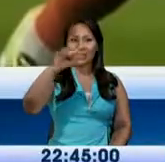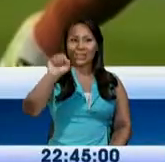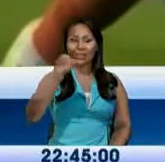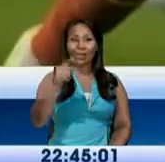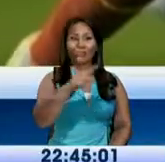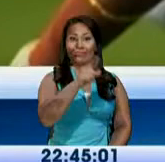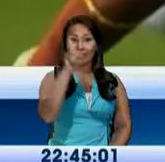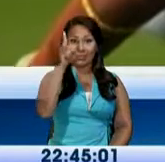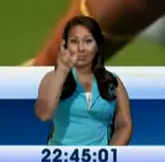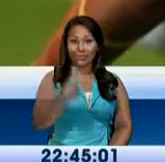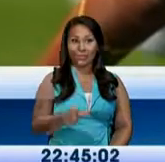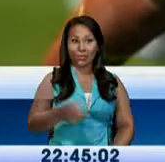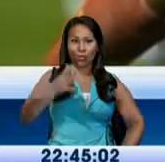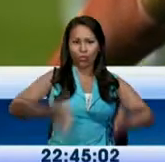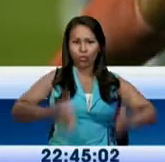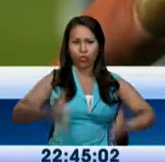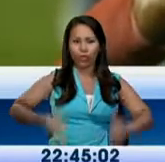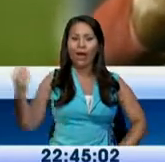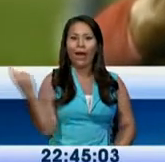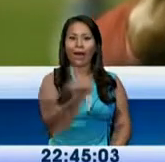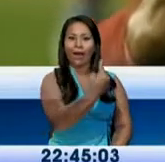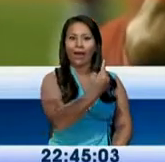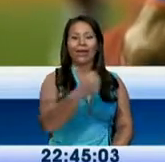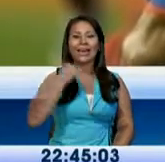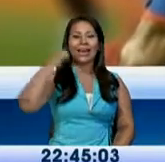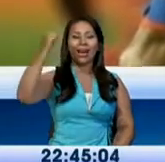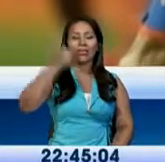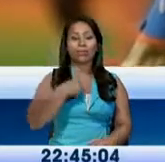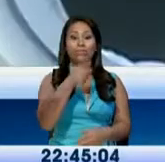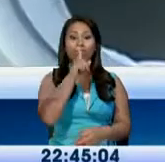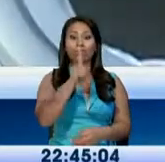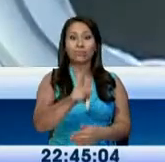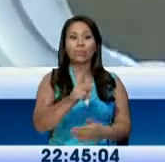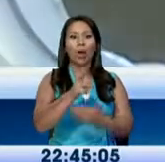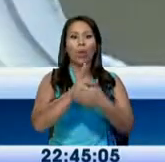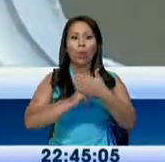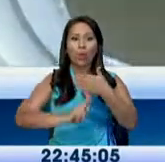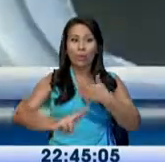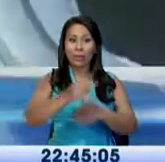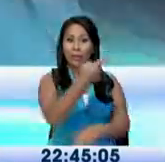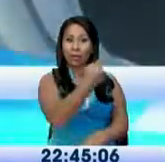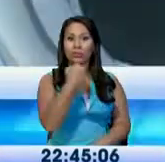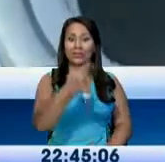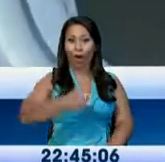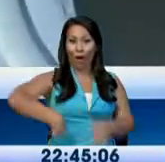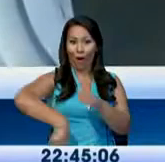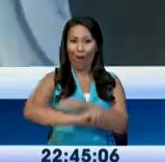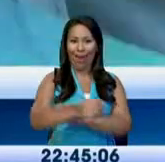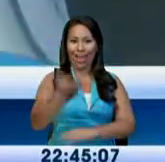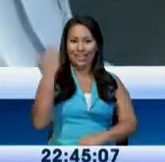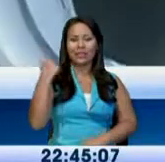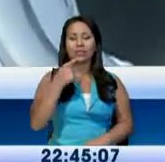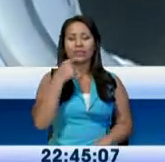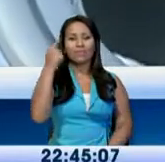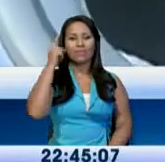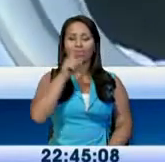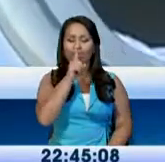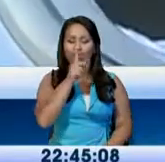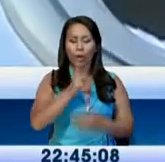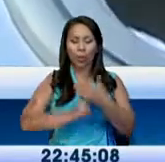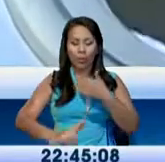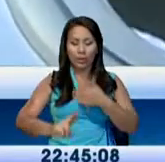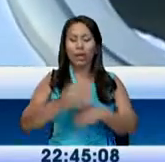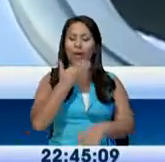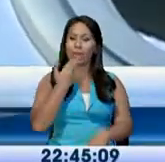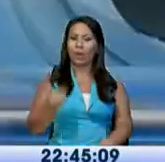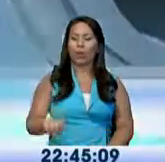gol, expresó que el triunfo hay que tomarlo con humildad. Hay que seguir de la misma manera, pensar ahora en Bolivia, jugar con la misma humildad